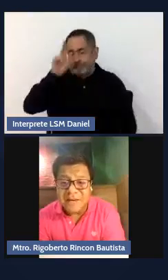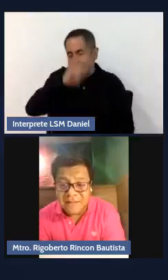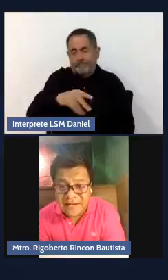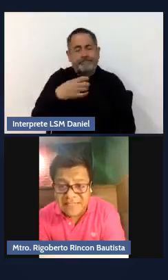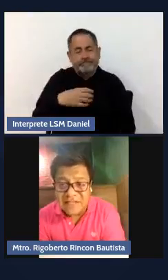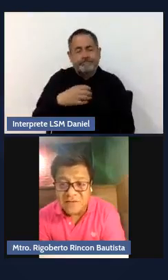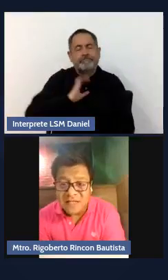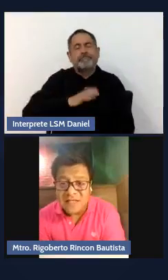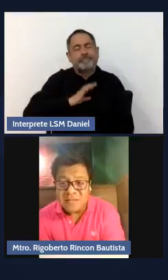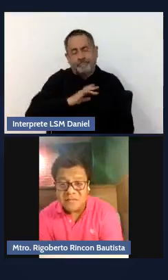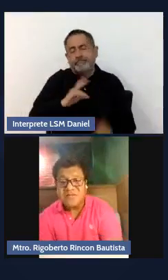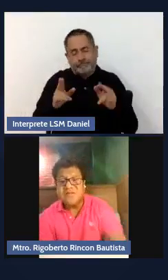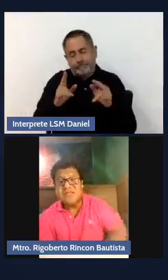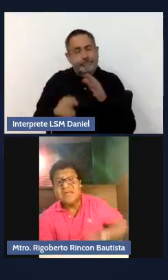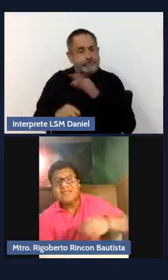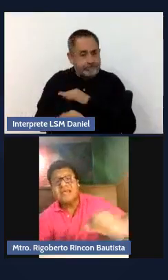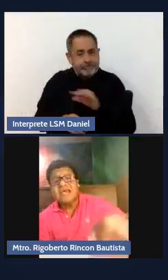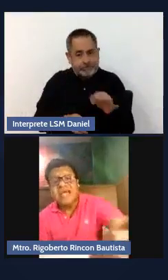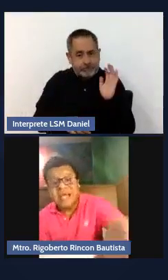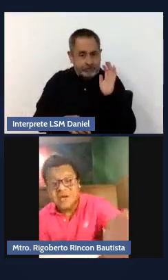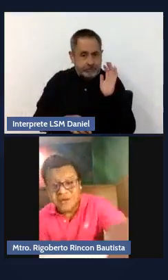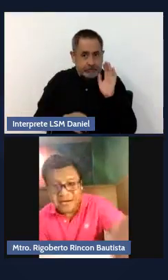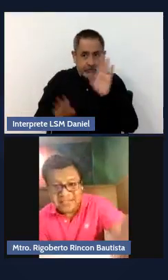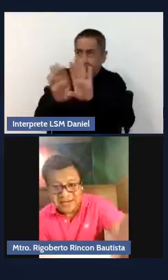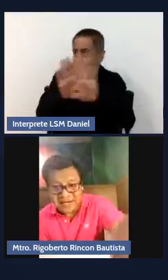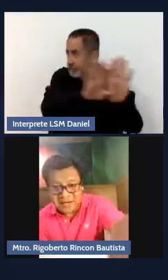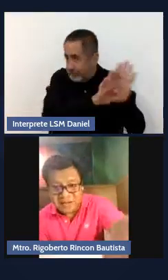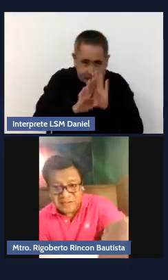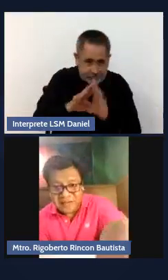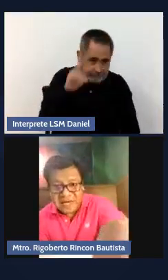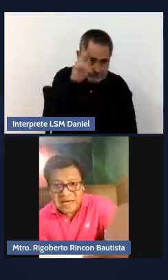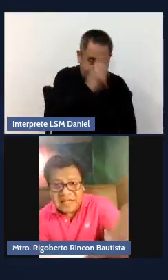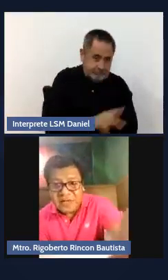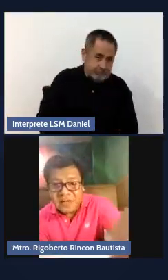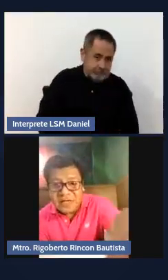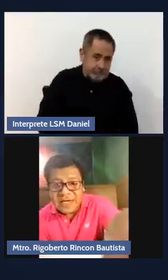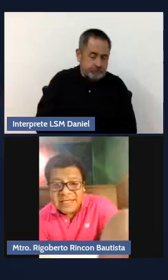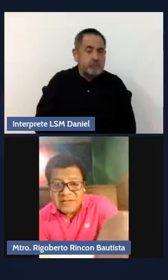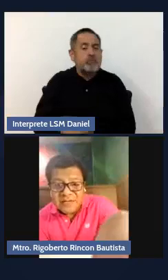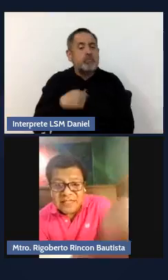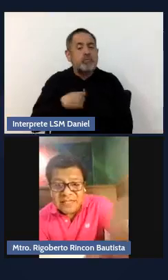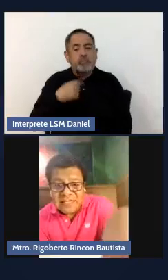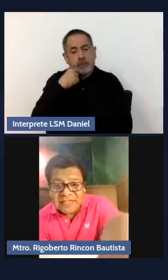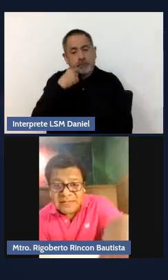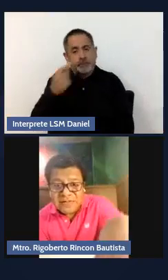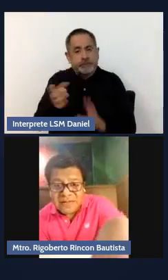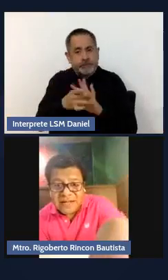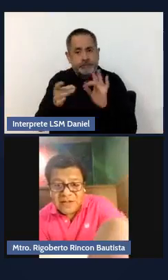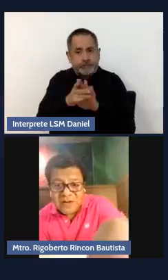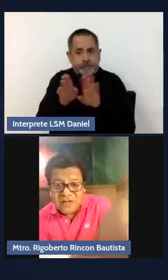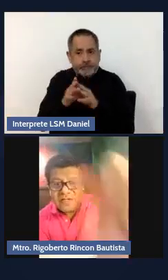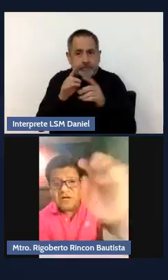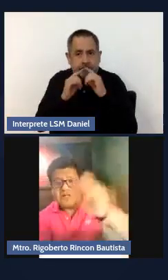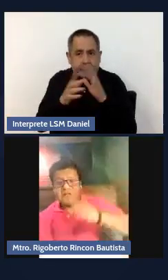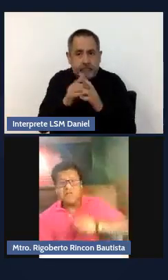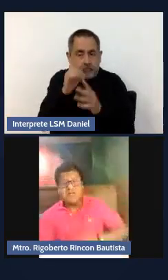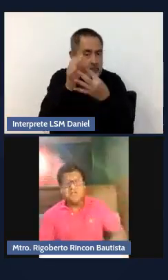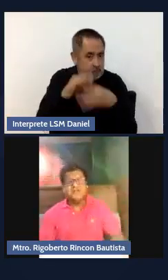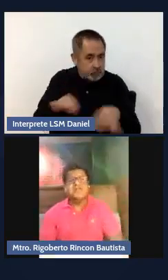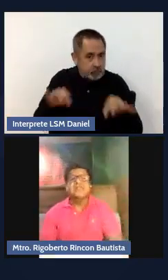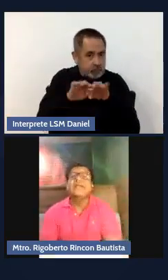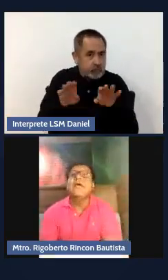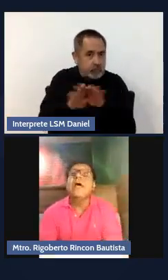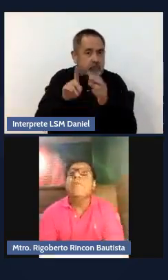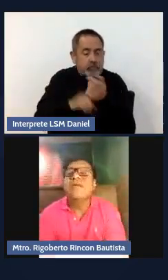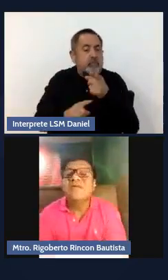durante muchos días en lugares cerrados. Esto que estamos hablando es una cuestión bien importante porque